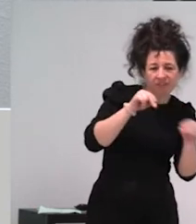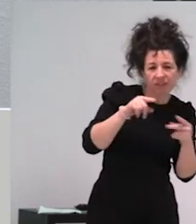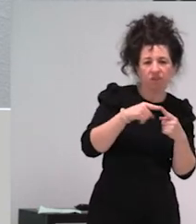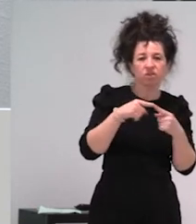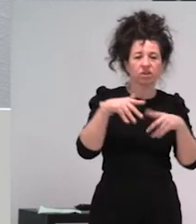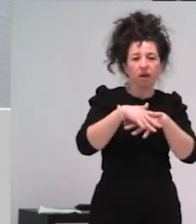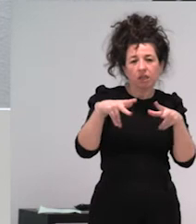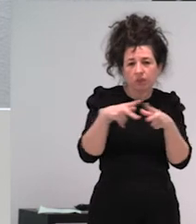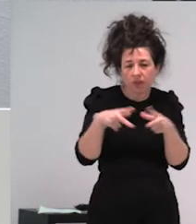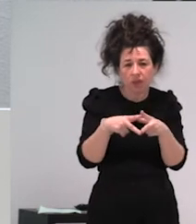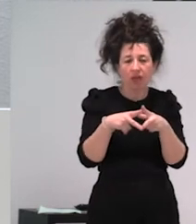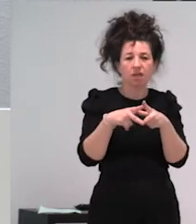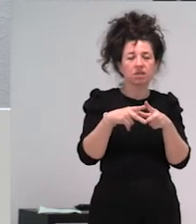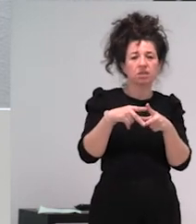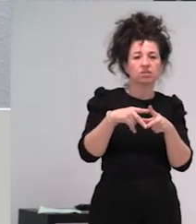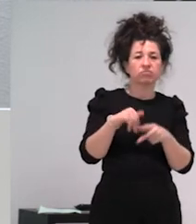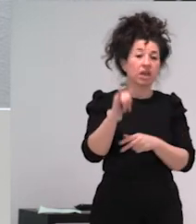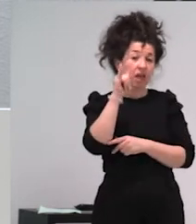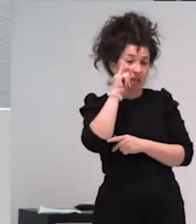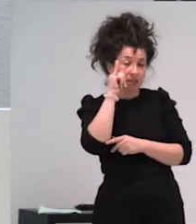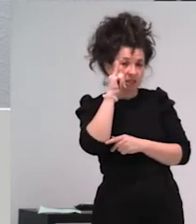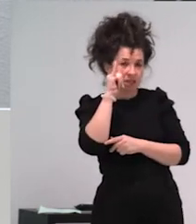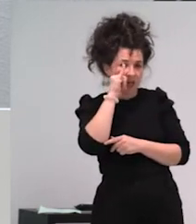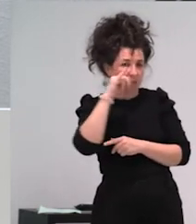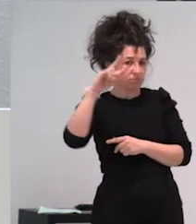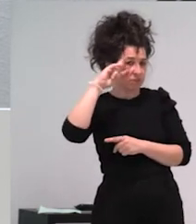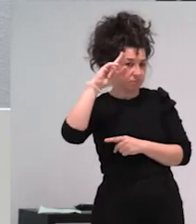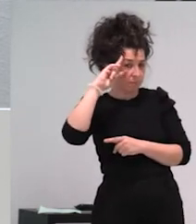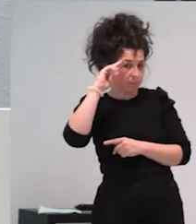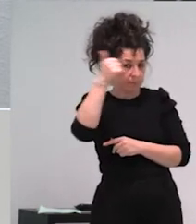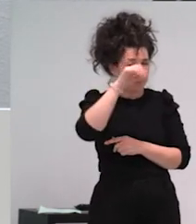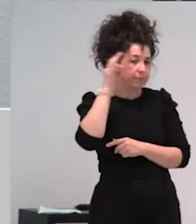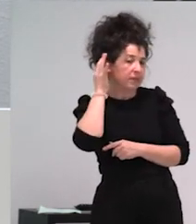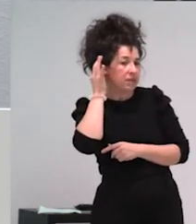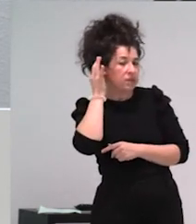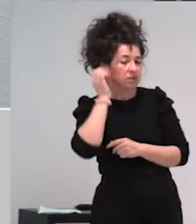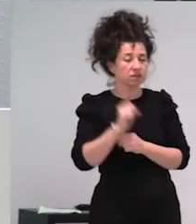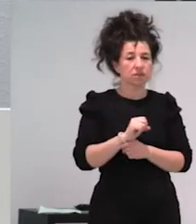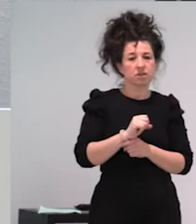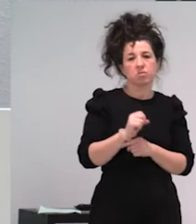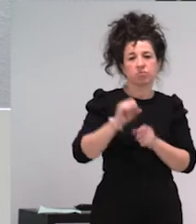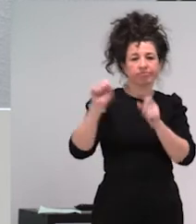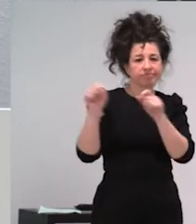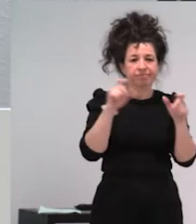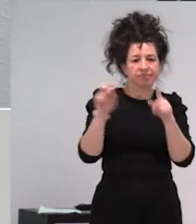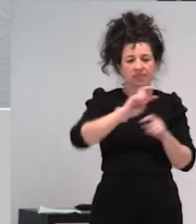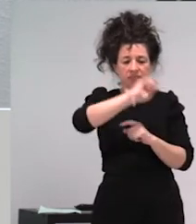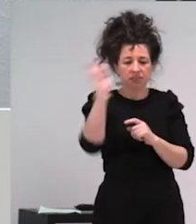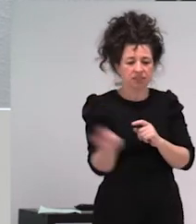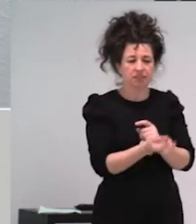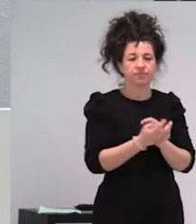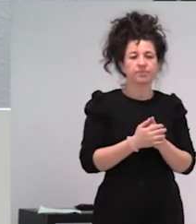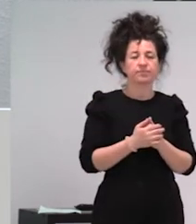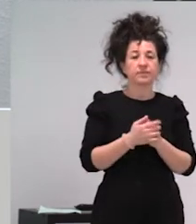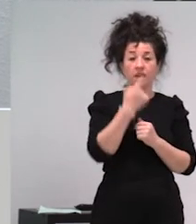informativos, directos de Instagram con expertos expertas, posts de Instagram, etc. Y